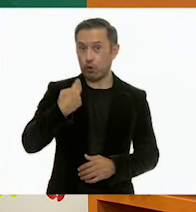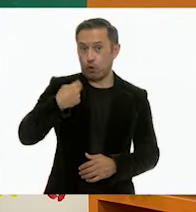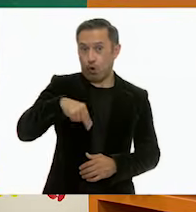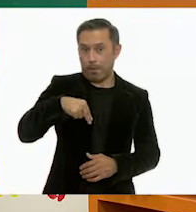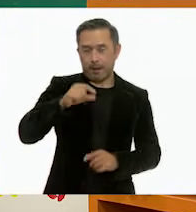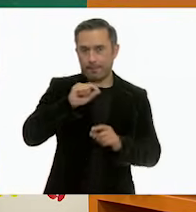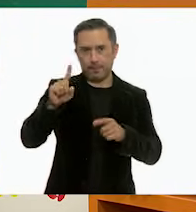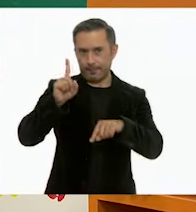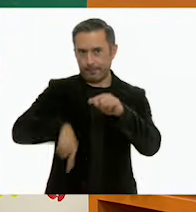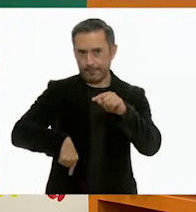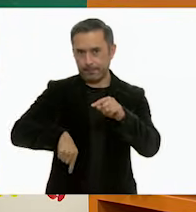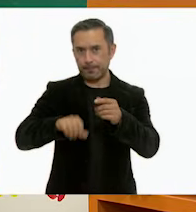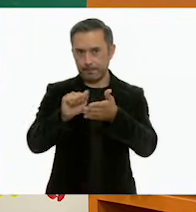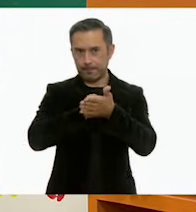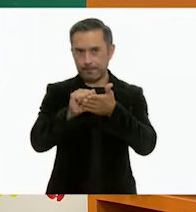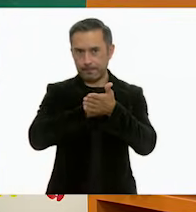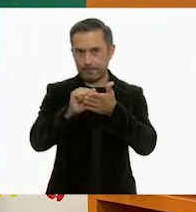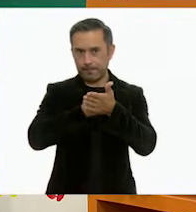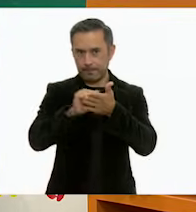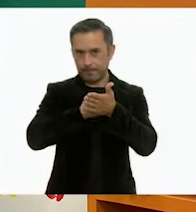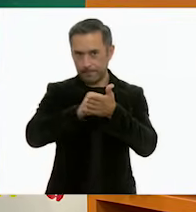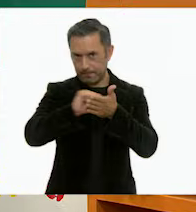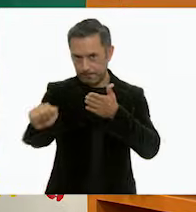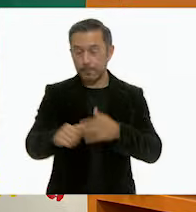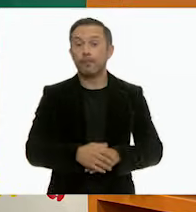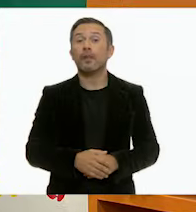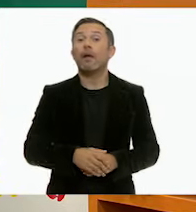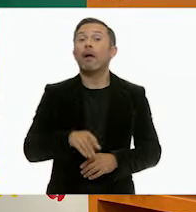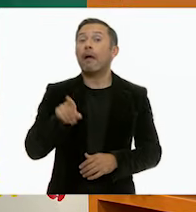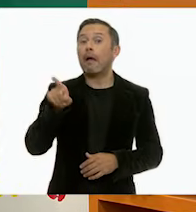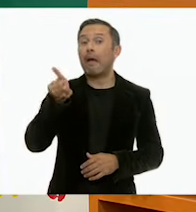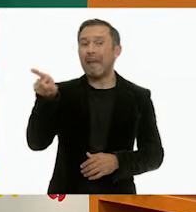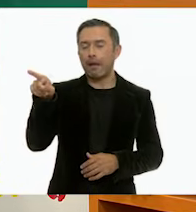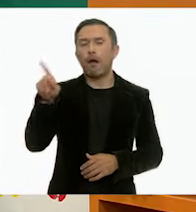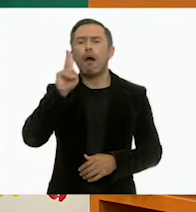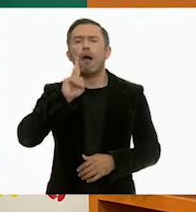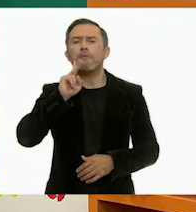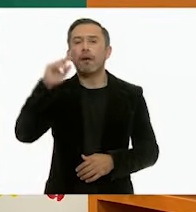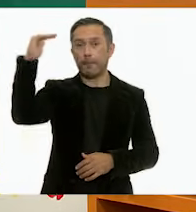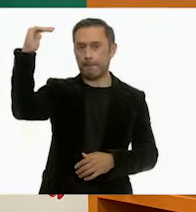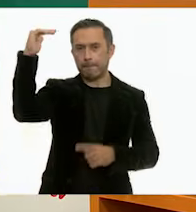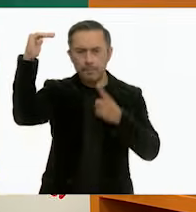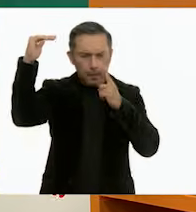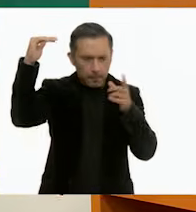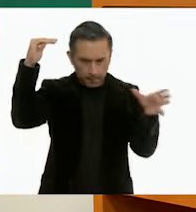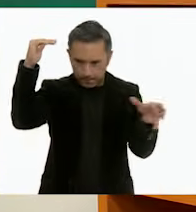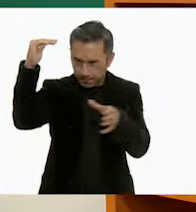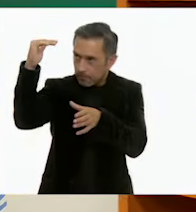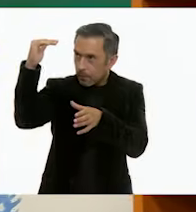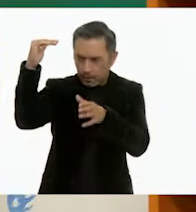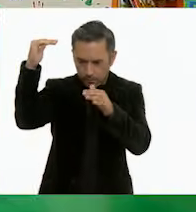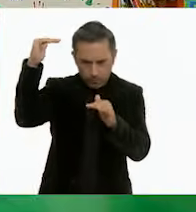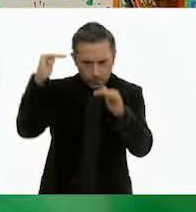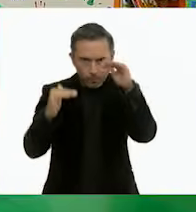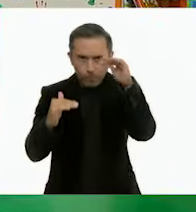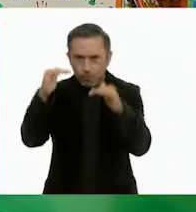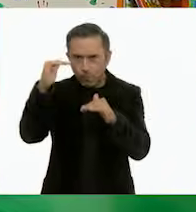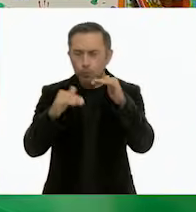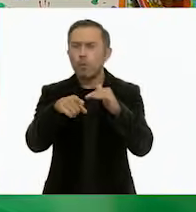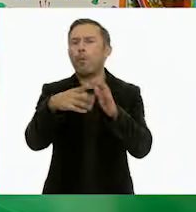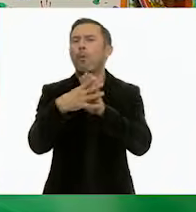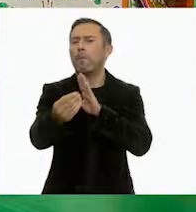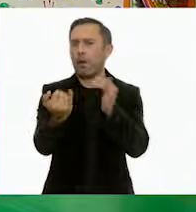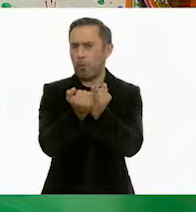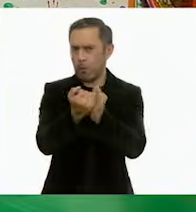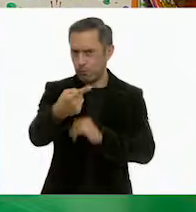que ella realice sus mediciones y ustedes también pueden realizarlo. Vamos